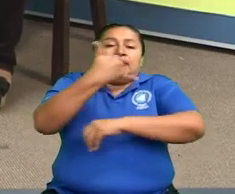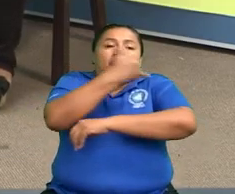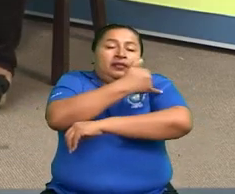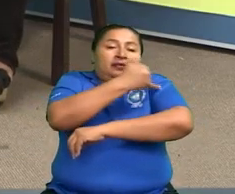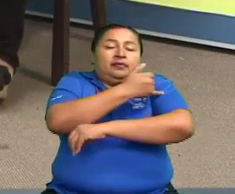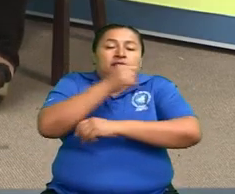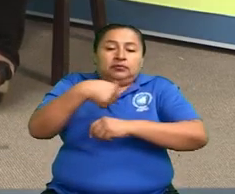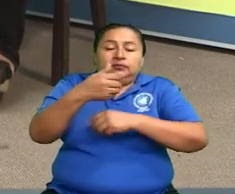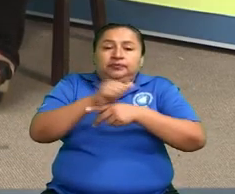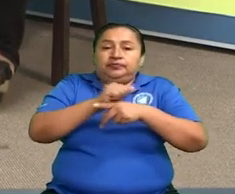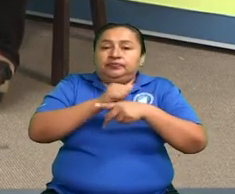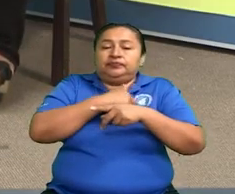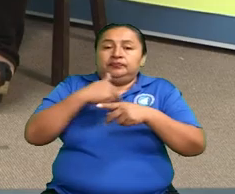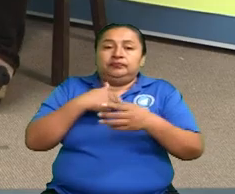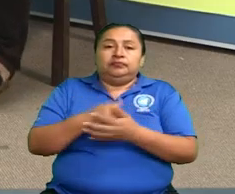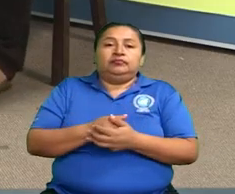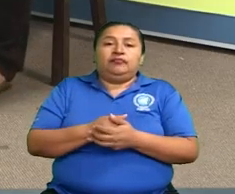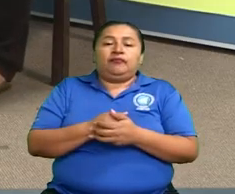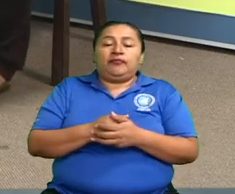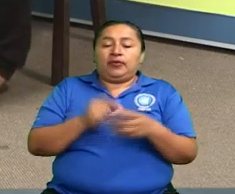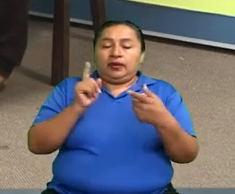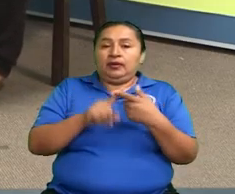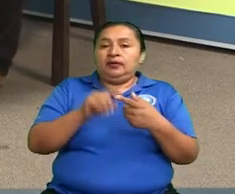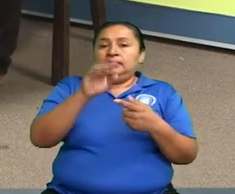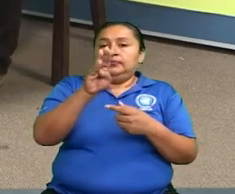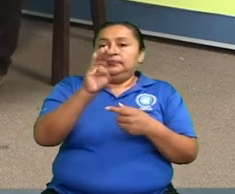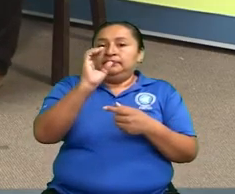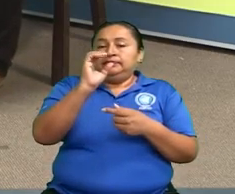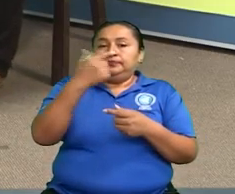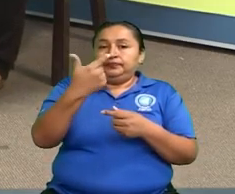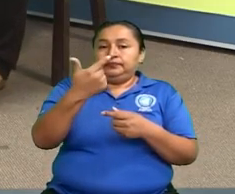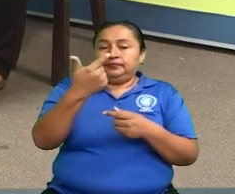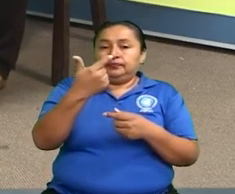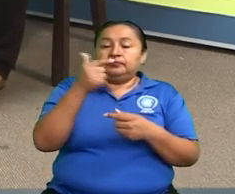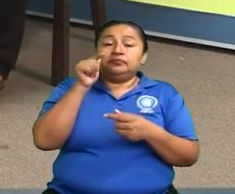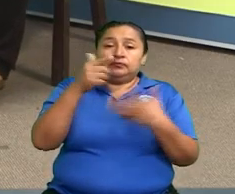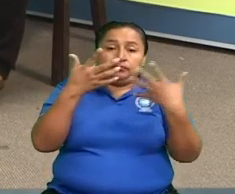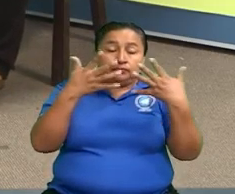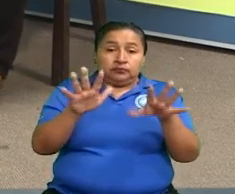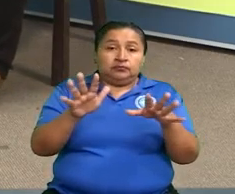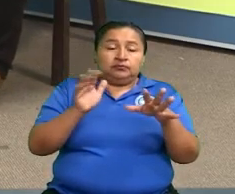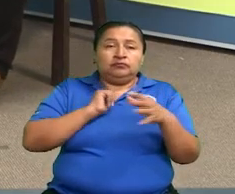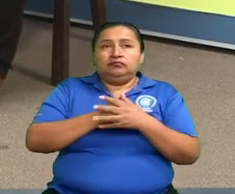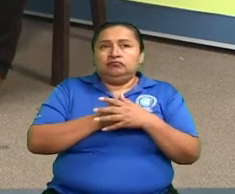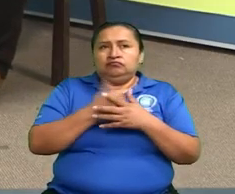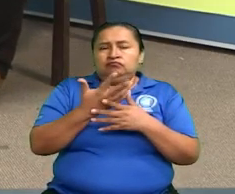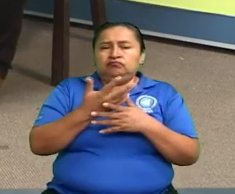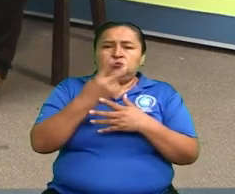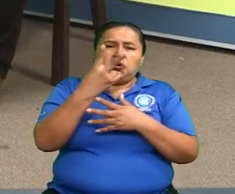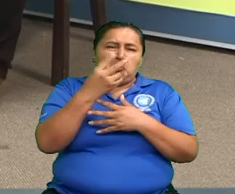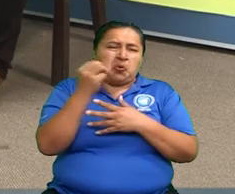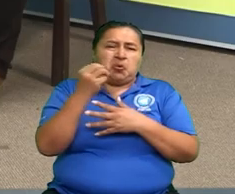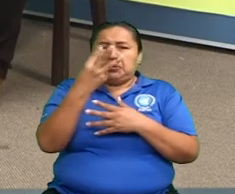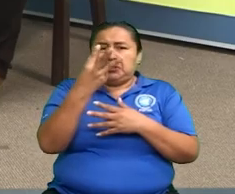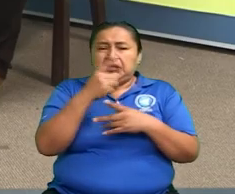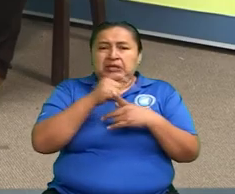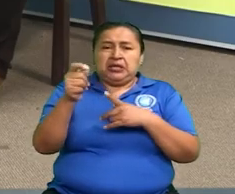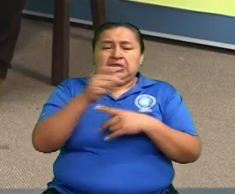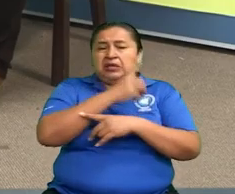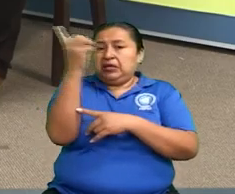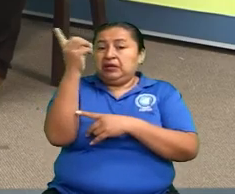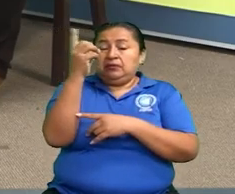se aplica este esquema de vacuna. En el caso de la BCG, ella sale a los 2-3 días, ella sale